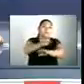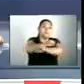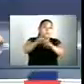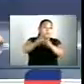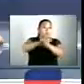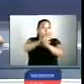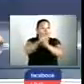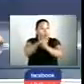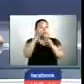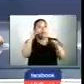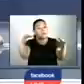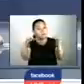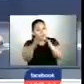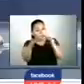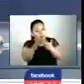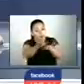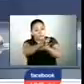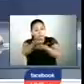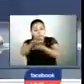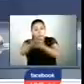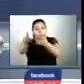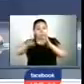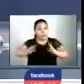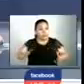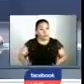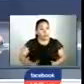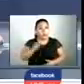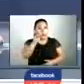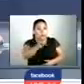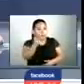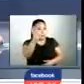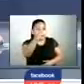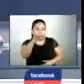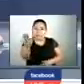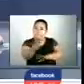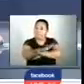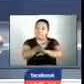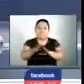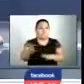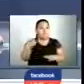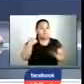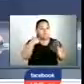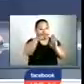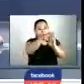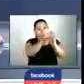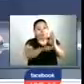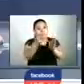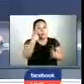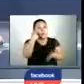-19 que también afecta a escuelas públicas en un país donde no se adoptaron grandes medidas de contención por la pandemia.